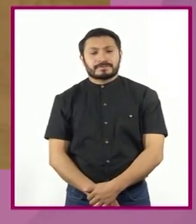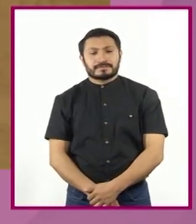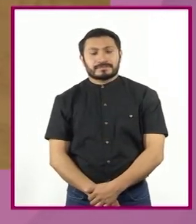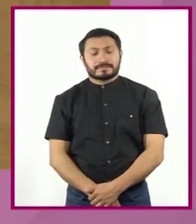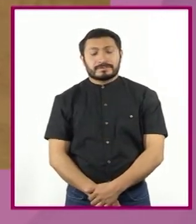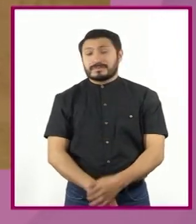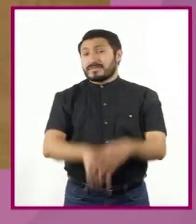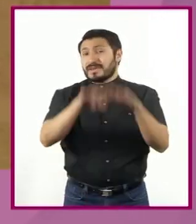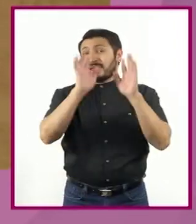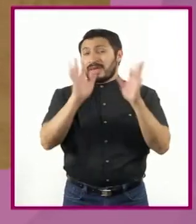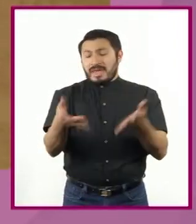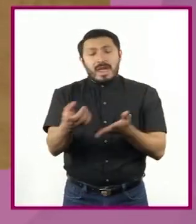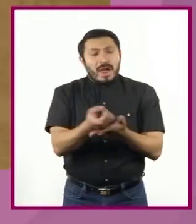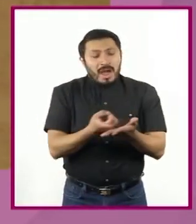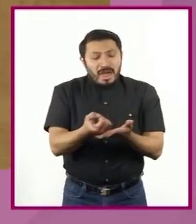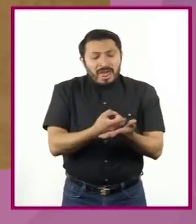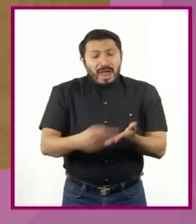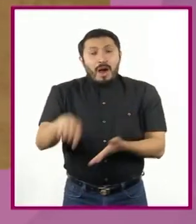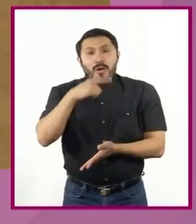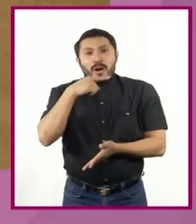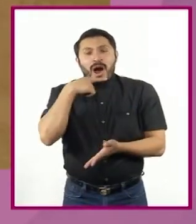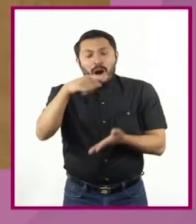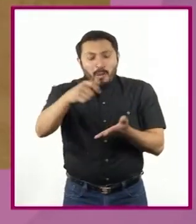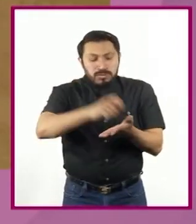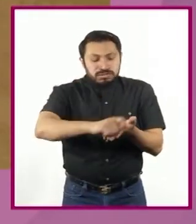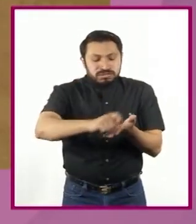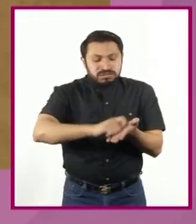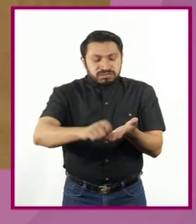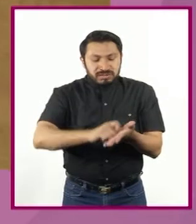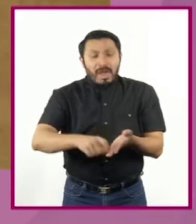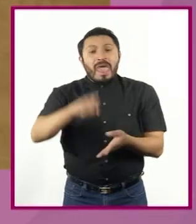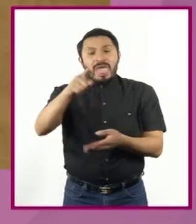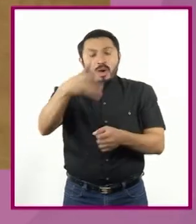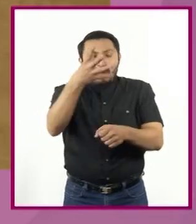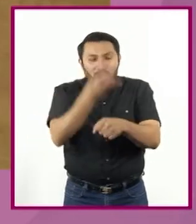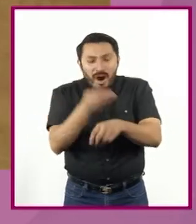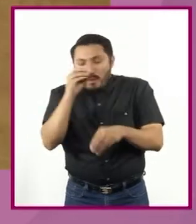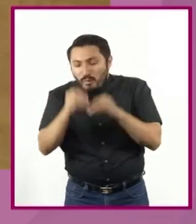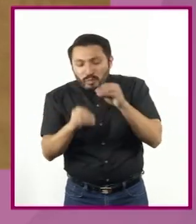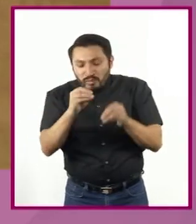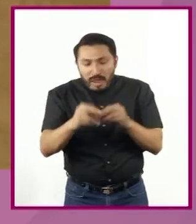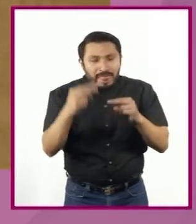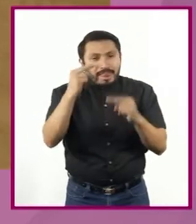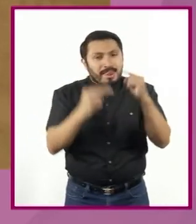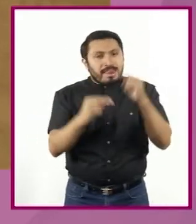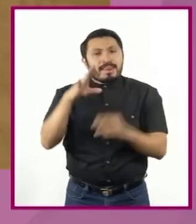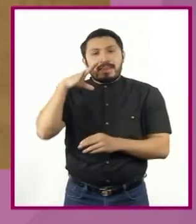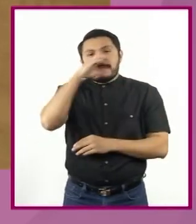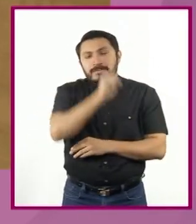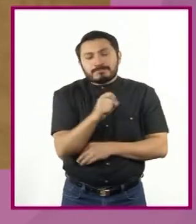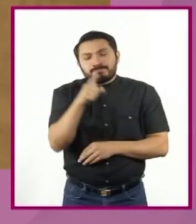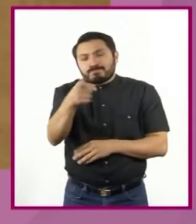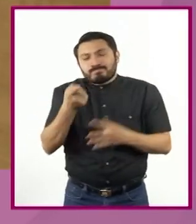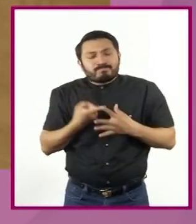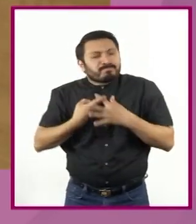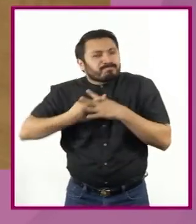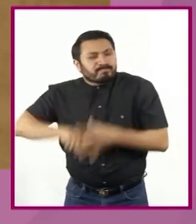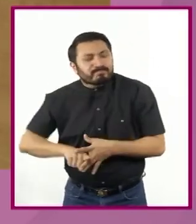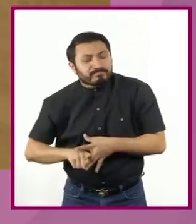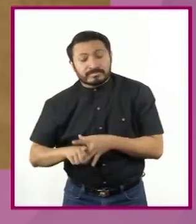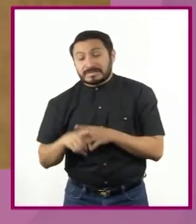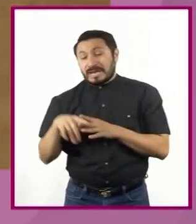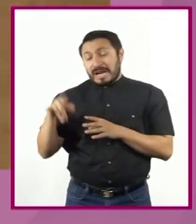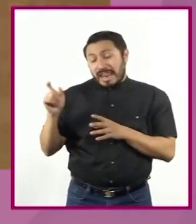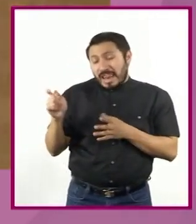Una vez teniendo el diseño a lápiz en nuestro sustrato, ajustamos los niveles de calor y comenzamos a